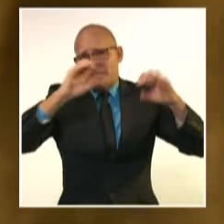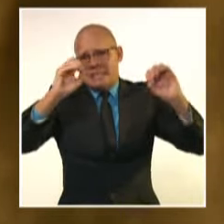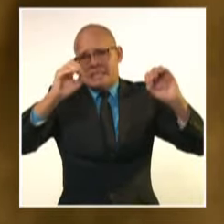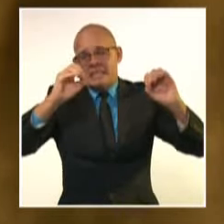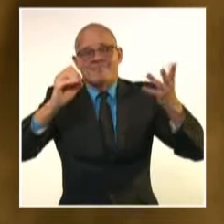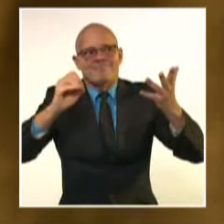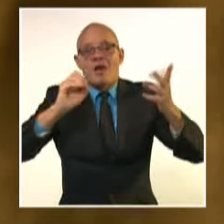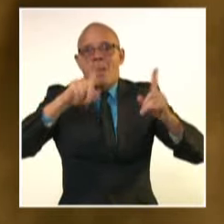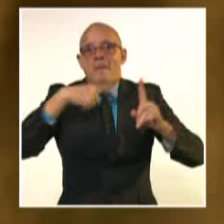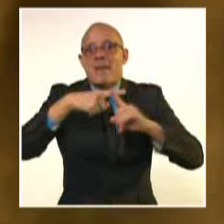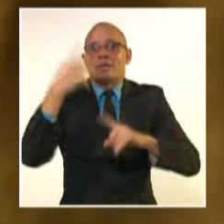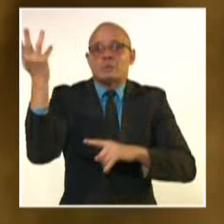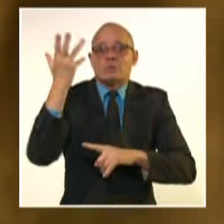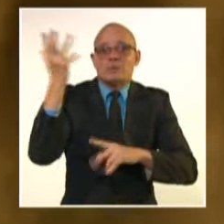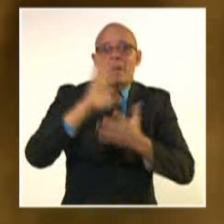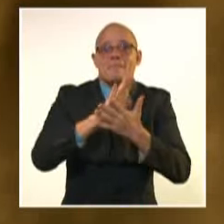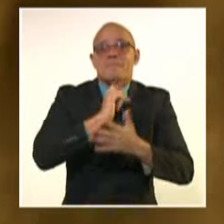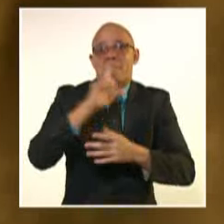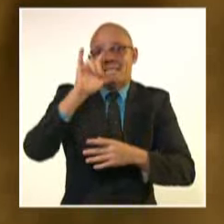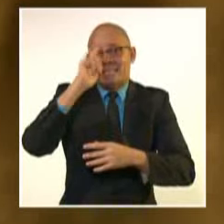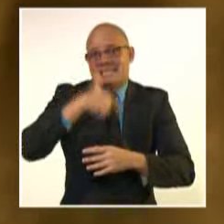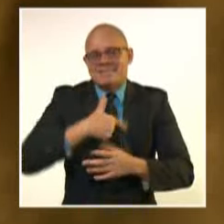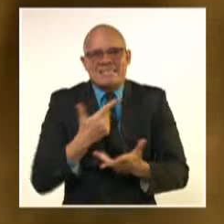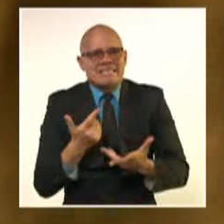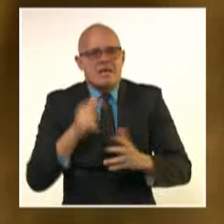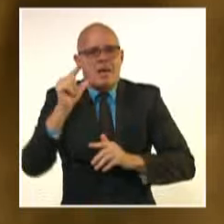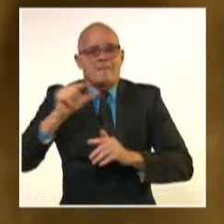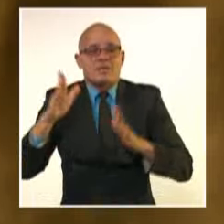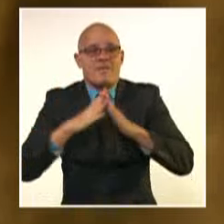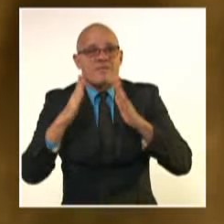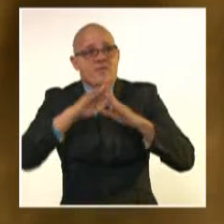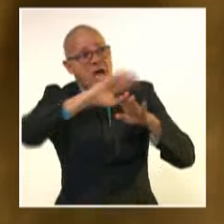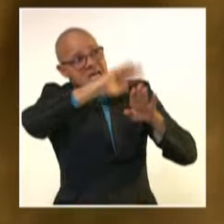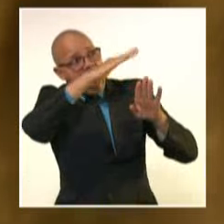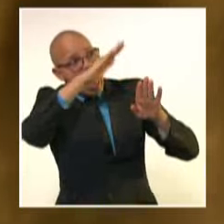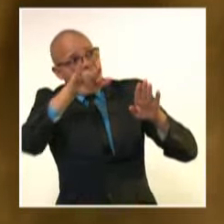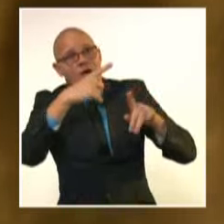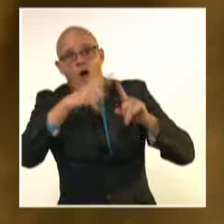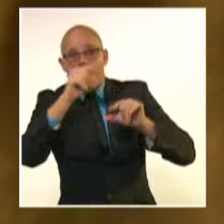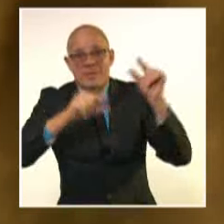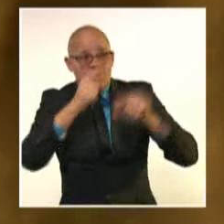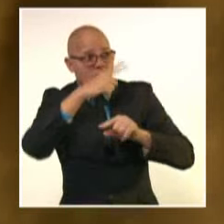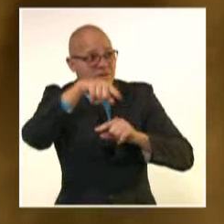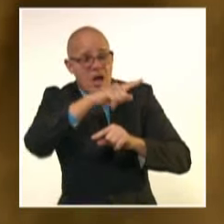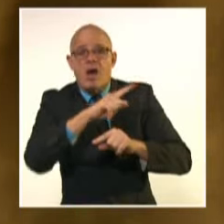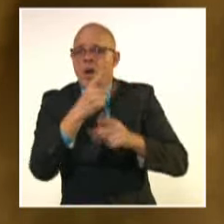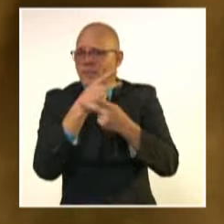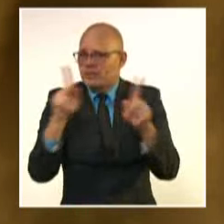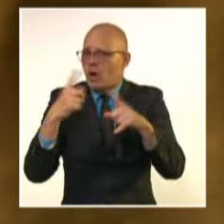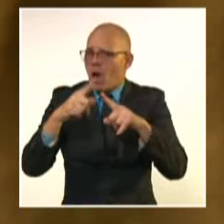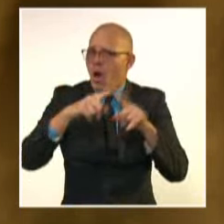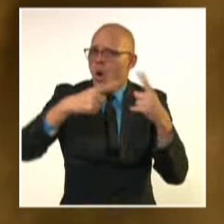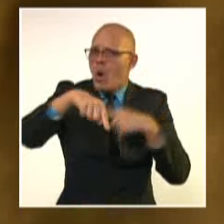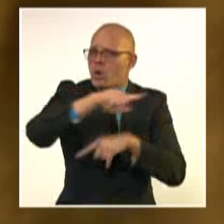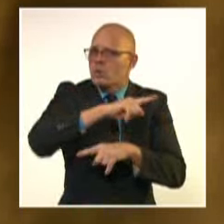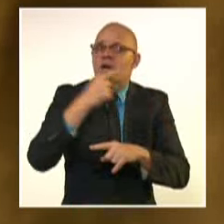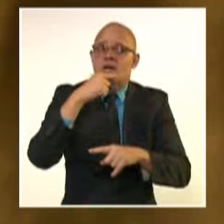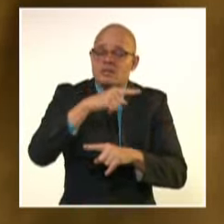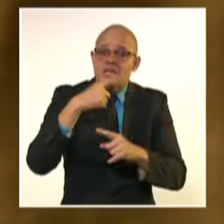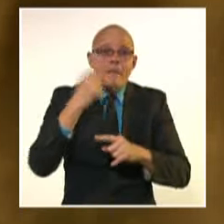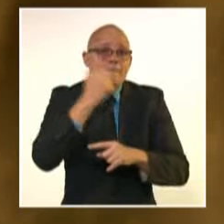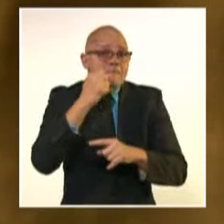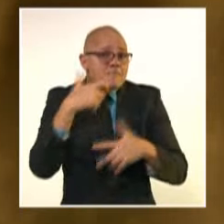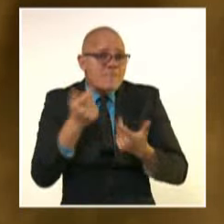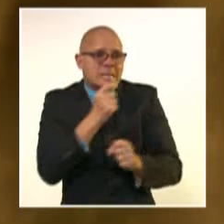huracán Melissa. Allí, comunidades rurales, meteorólogos y especialistas vinculados al medio ambiente promueven la